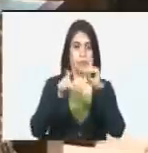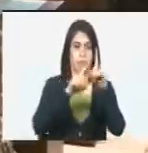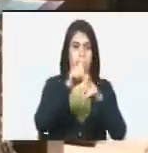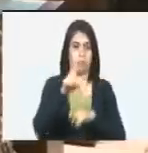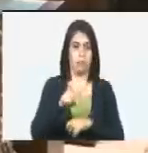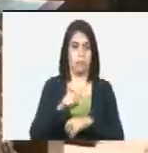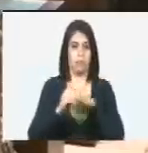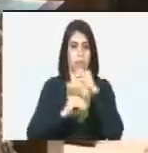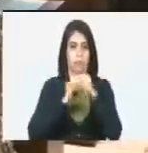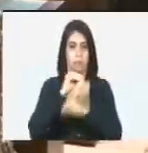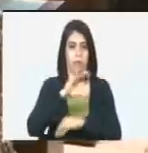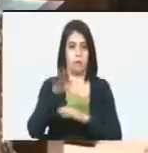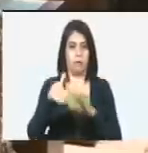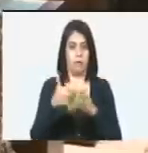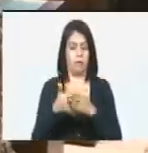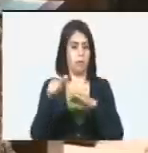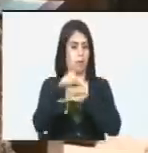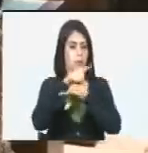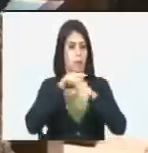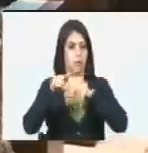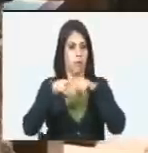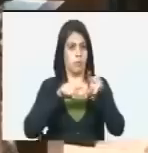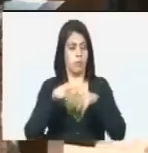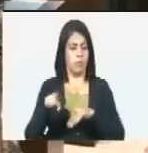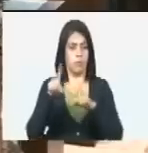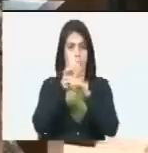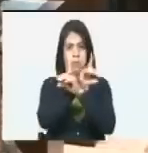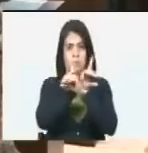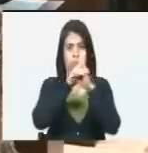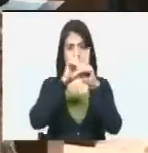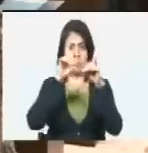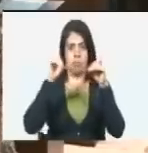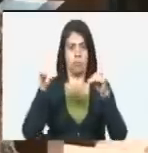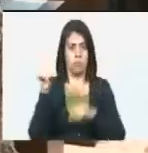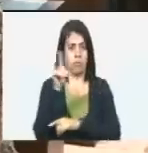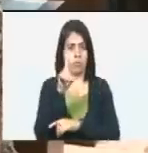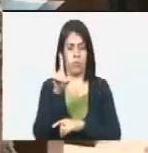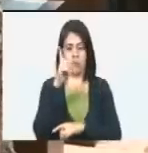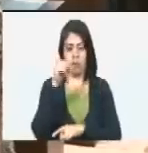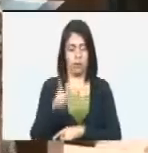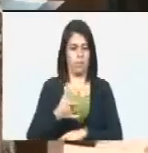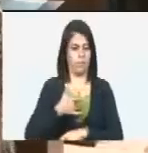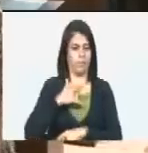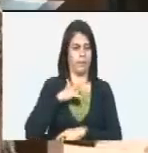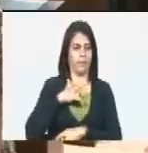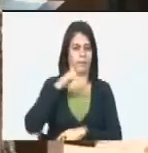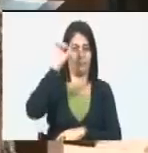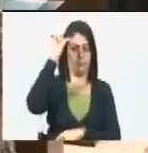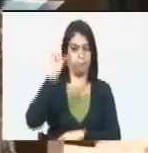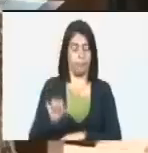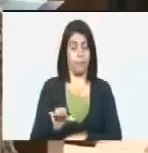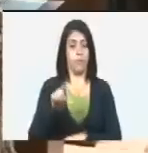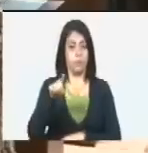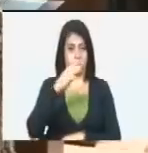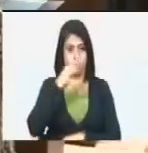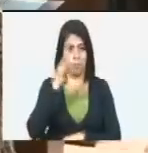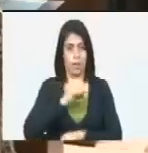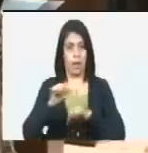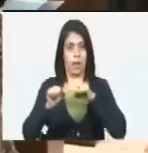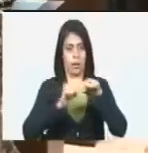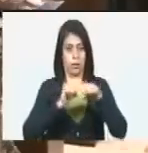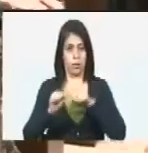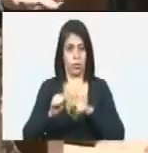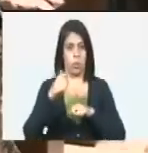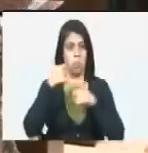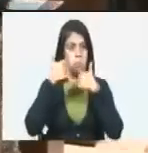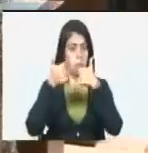hace todo gobernante democrático, eso no debe extrañarle a nadie, eso es lo lógico. Déjame hacer las